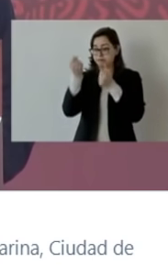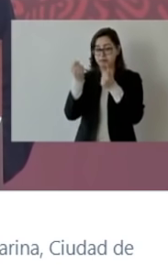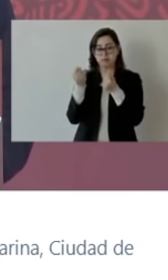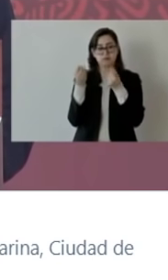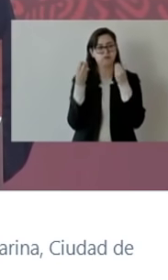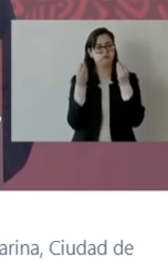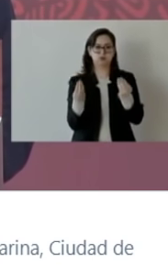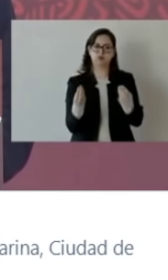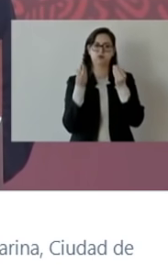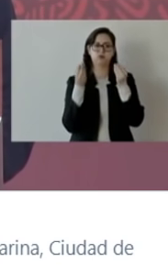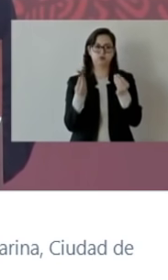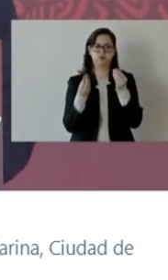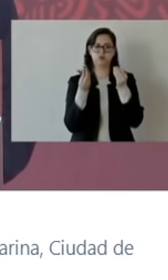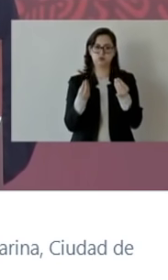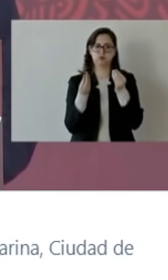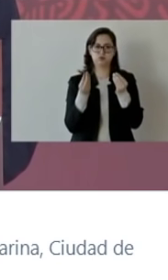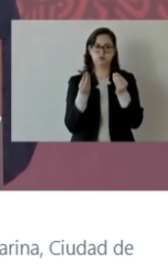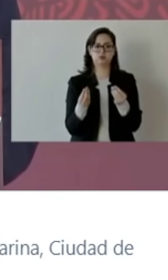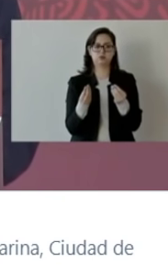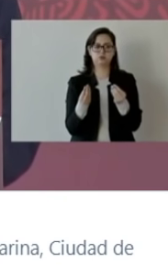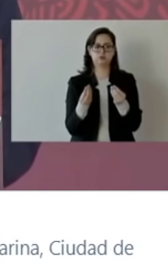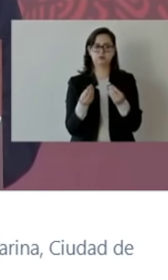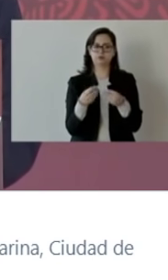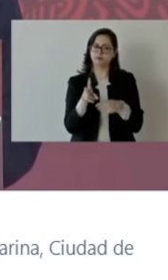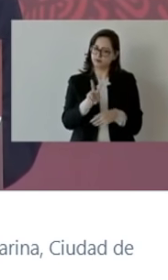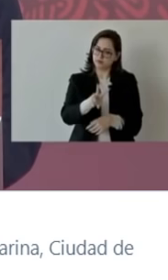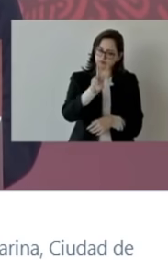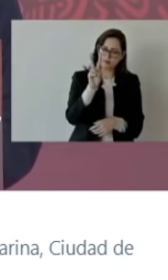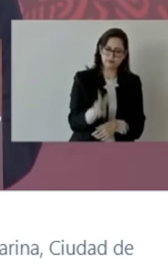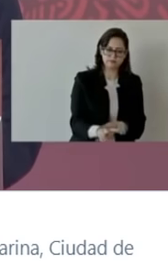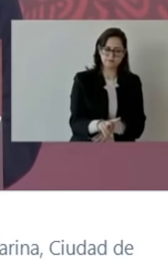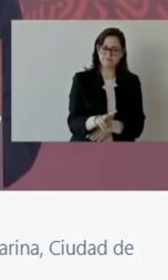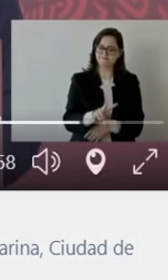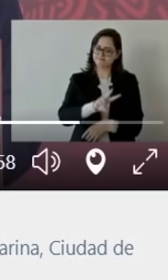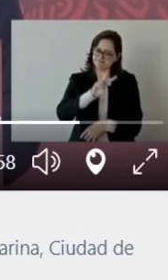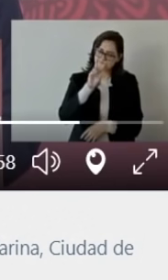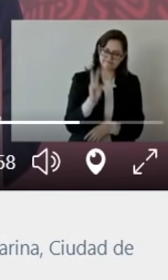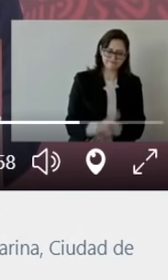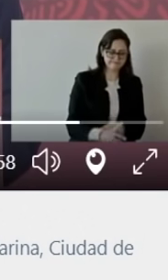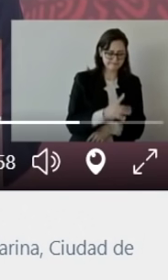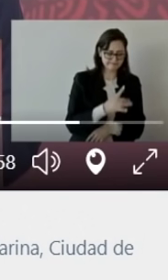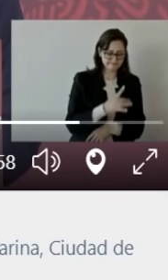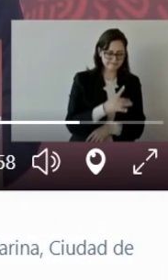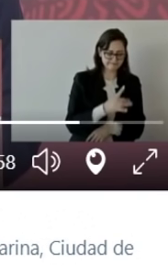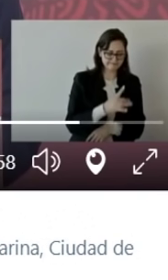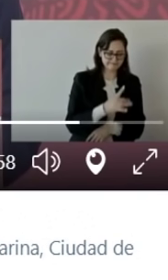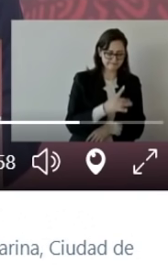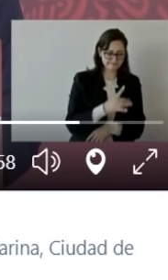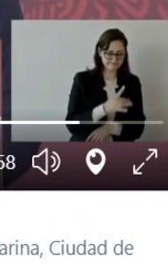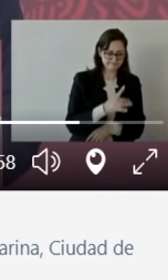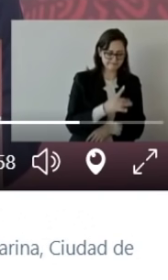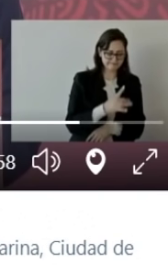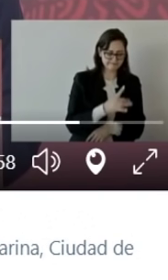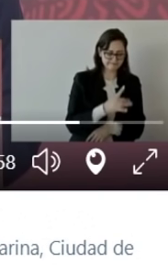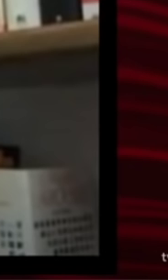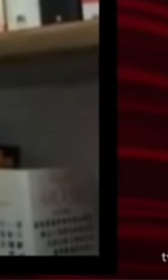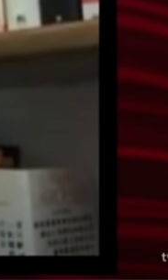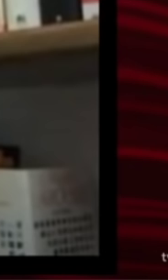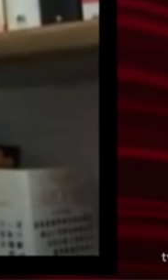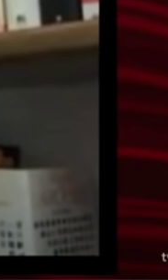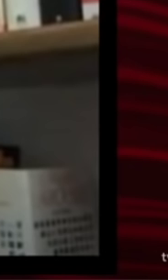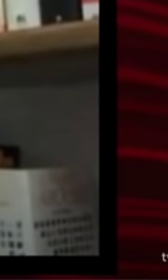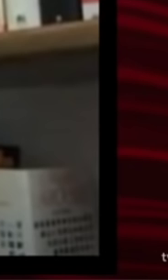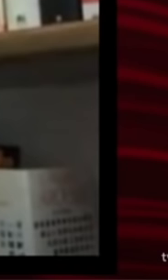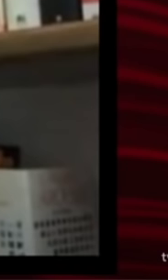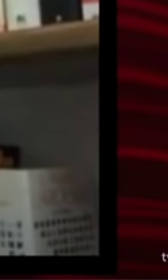eso se agradece de corazón. Parte del mensaje del presidente.